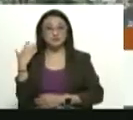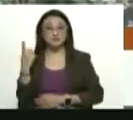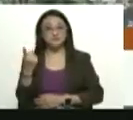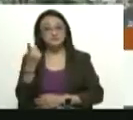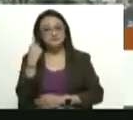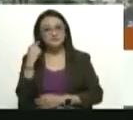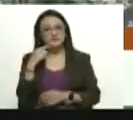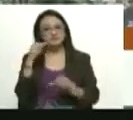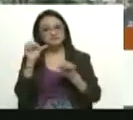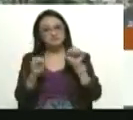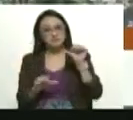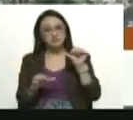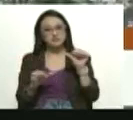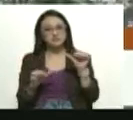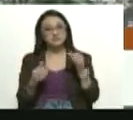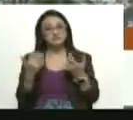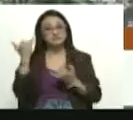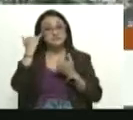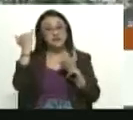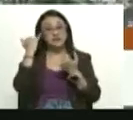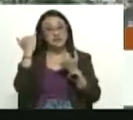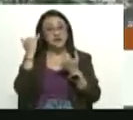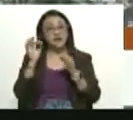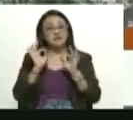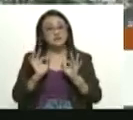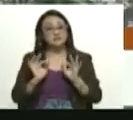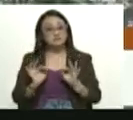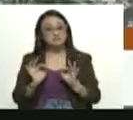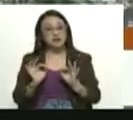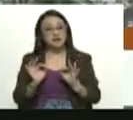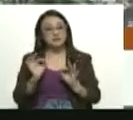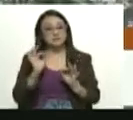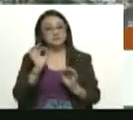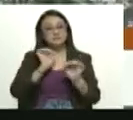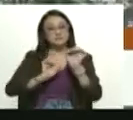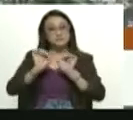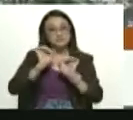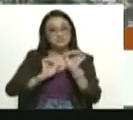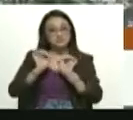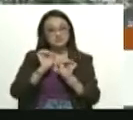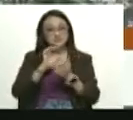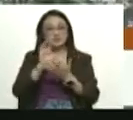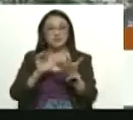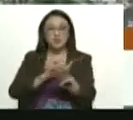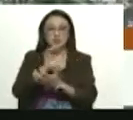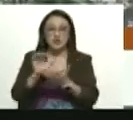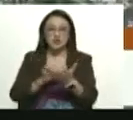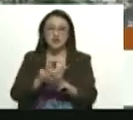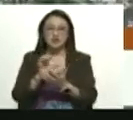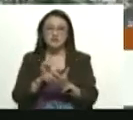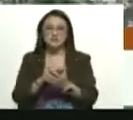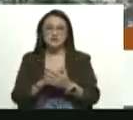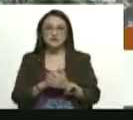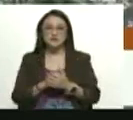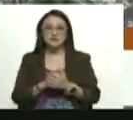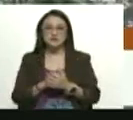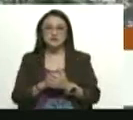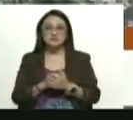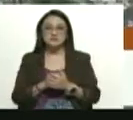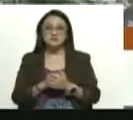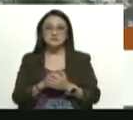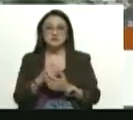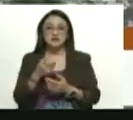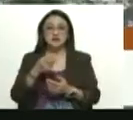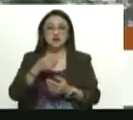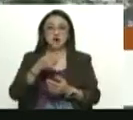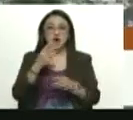ayer reúne iniciativas muy concretas para enfrentar desafíos que comparten nuestros 8